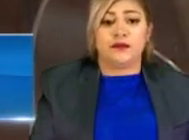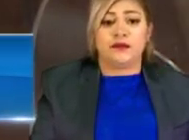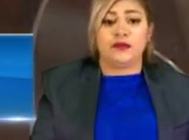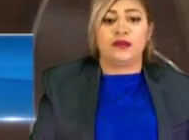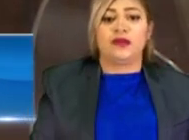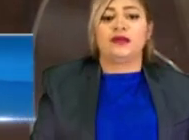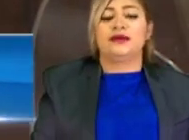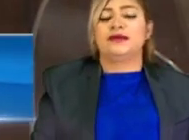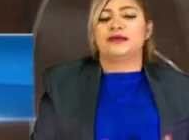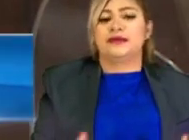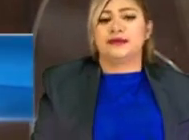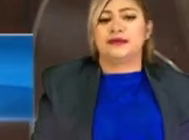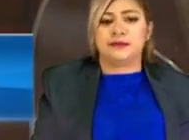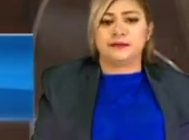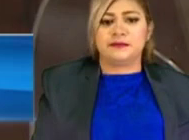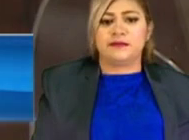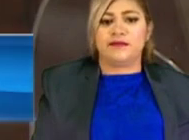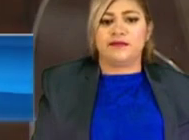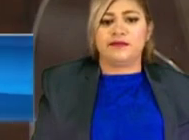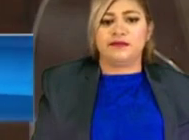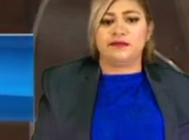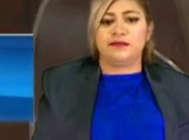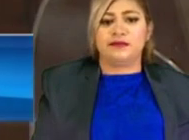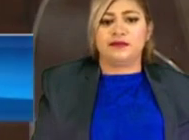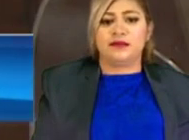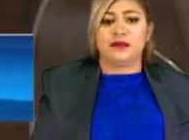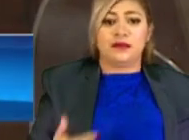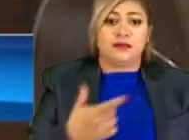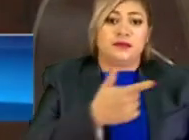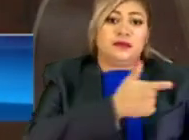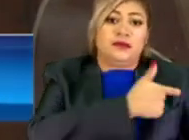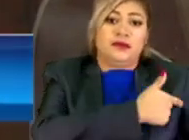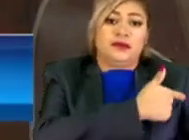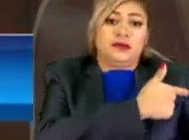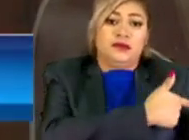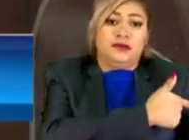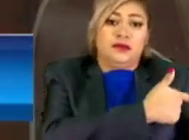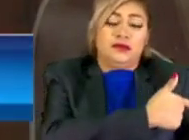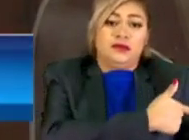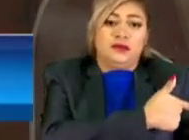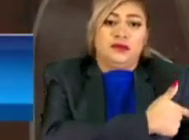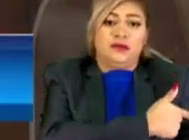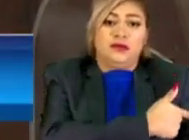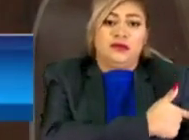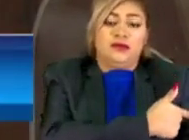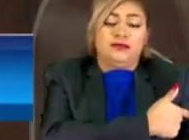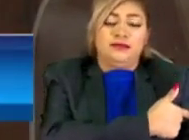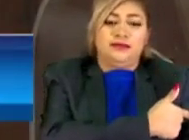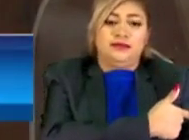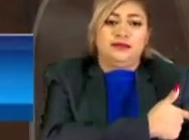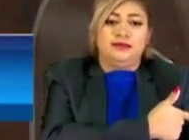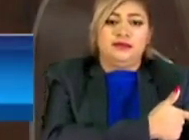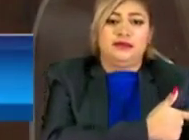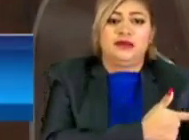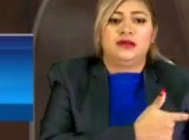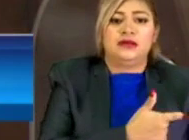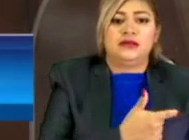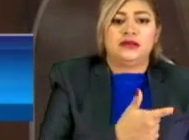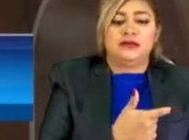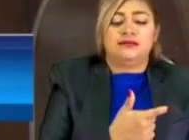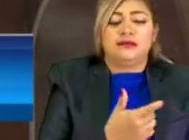En ese sentido, la estrategia de vacunación contribuyó a evitar el colapso del sistema de